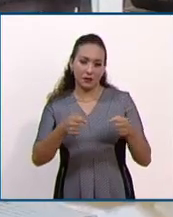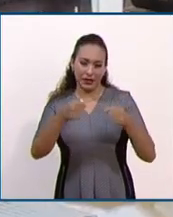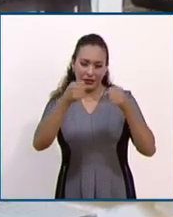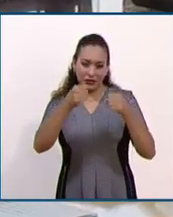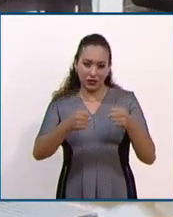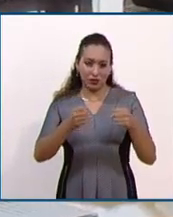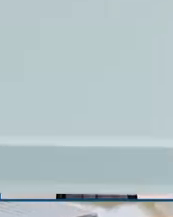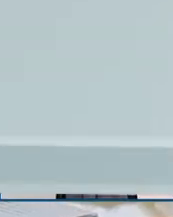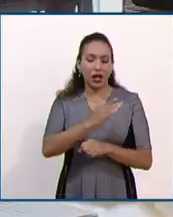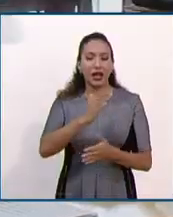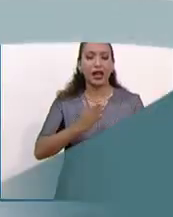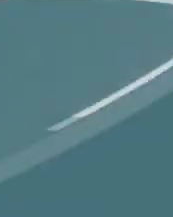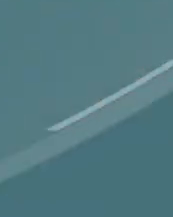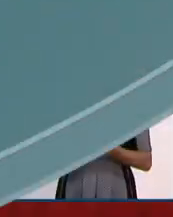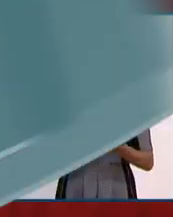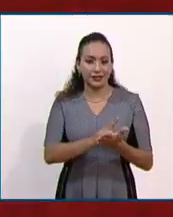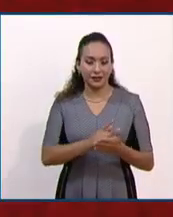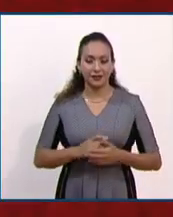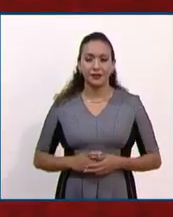justicia.